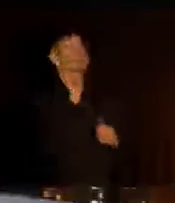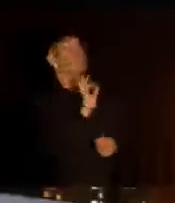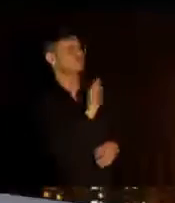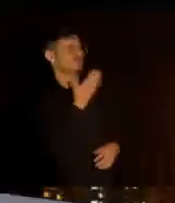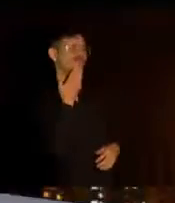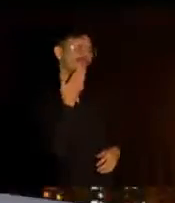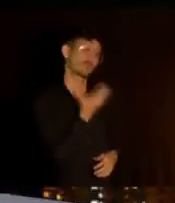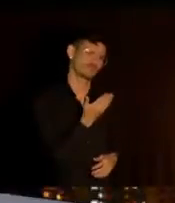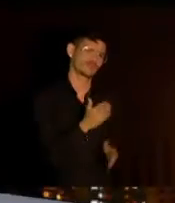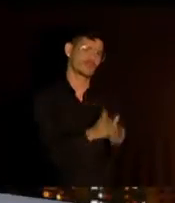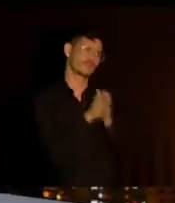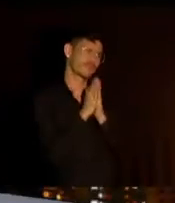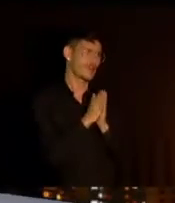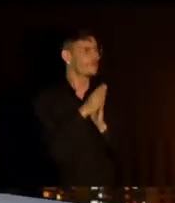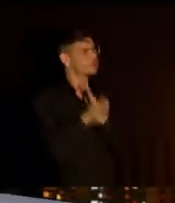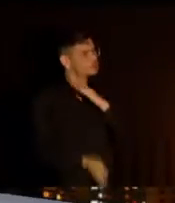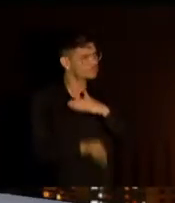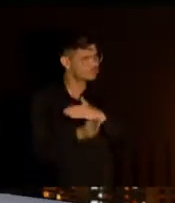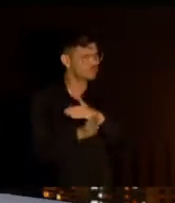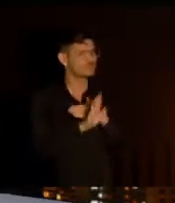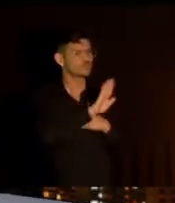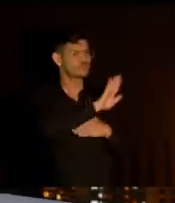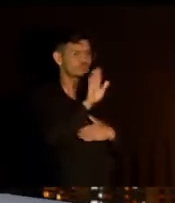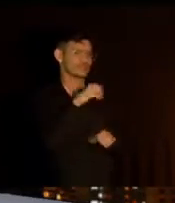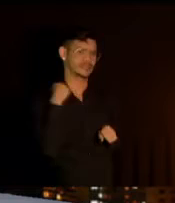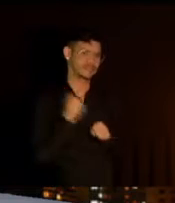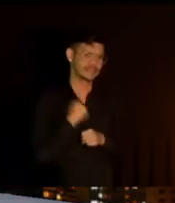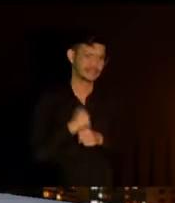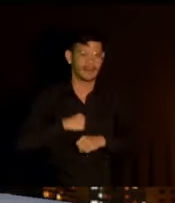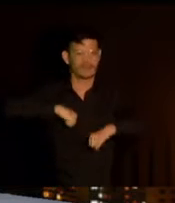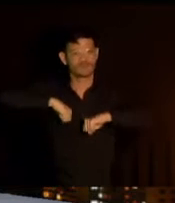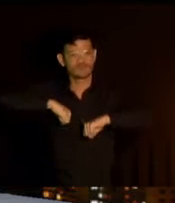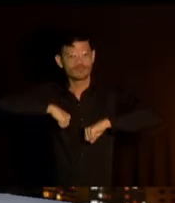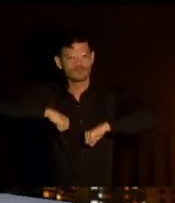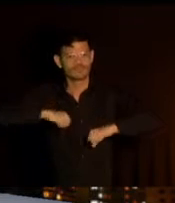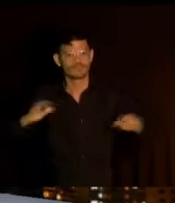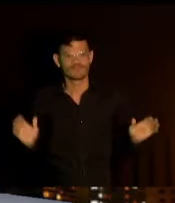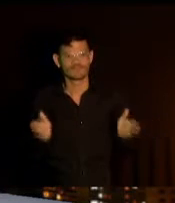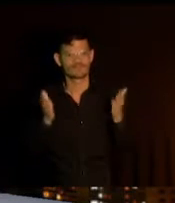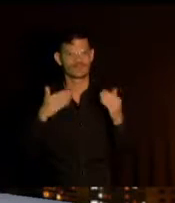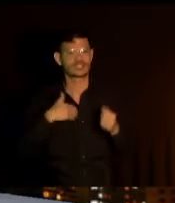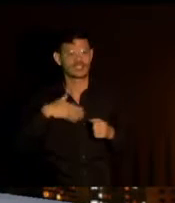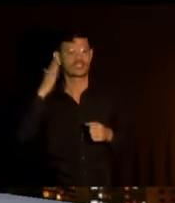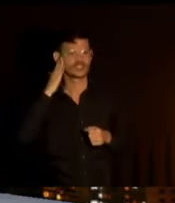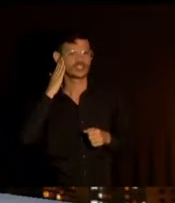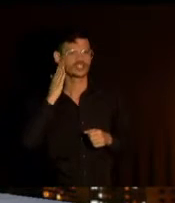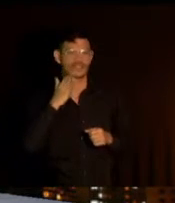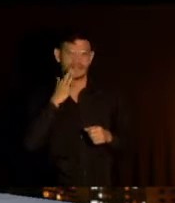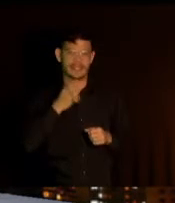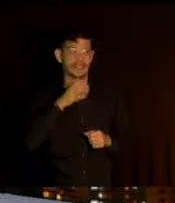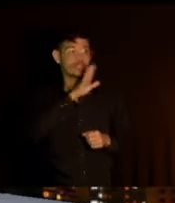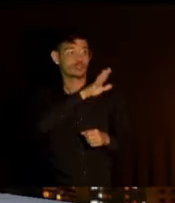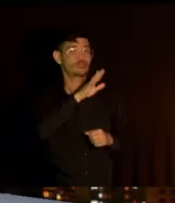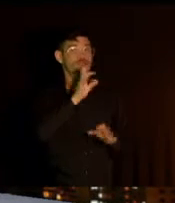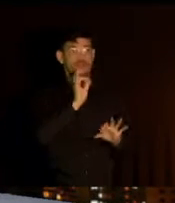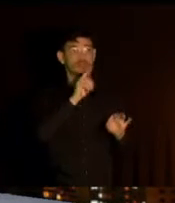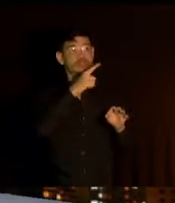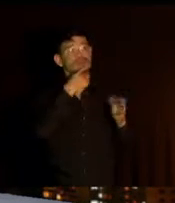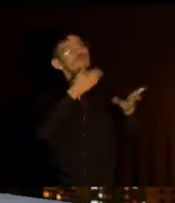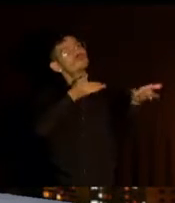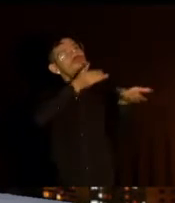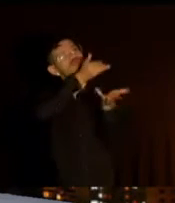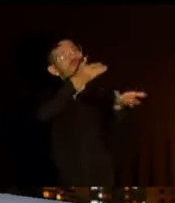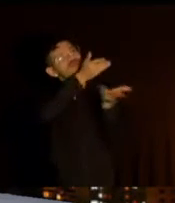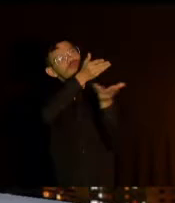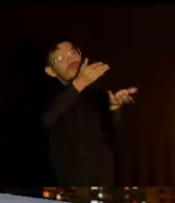por favor continúe con este trabajo de socialización, con ese trabajo de acercamiento. Yo sé que la comunicación es constante con esa organización de los